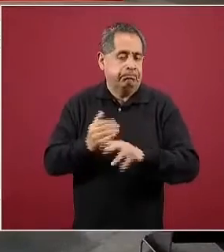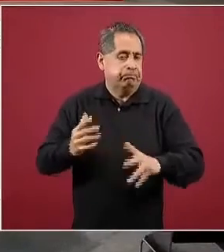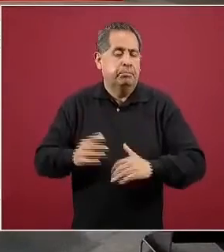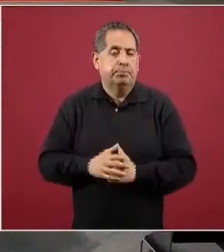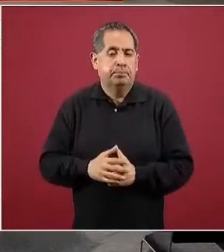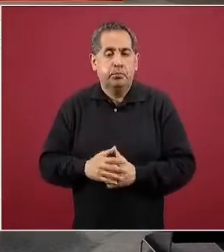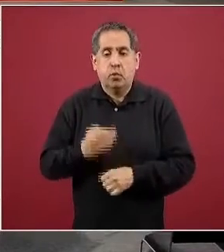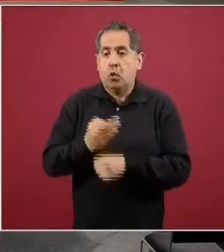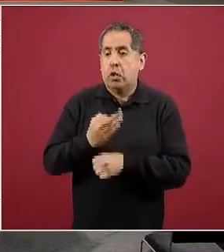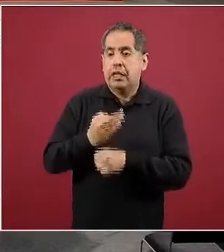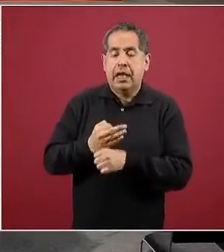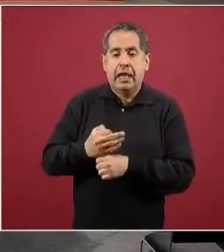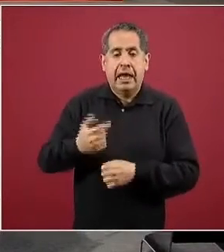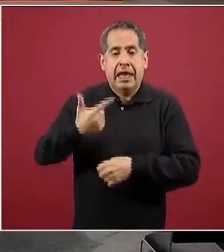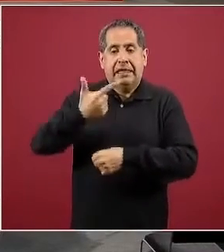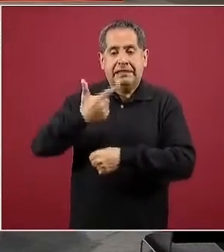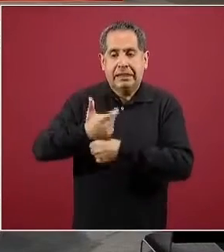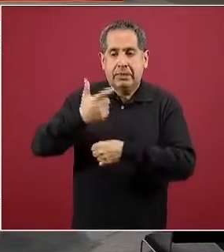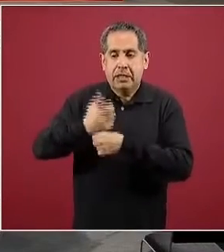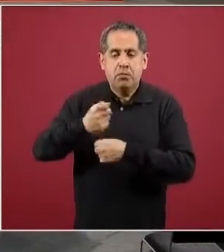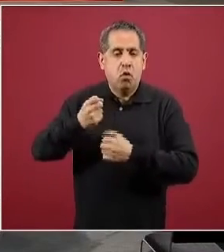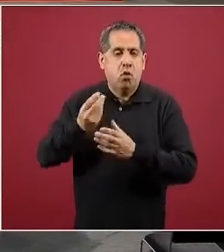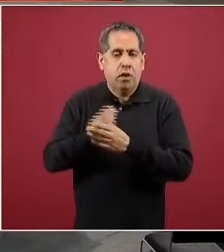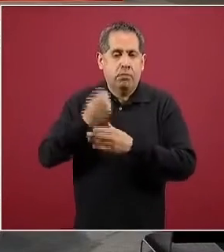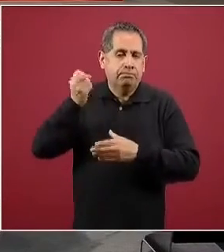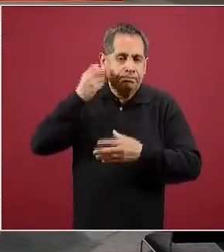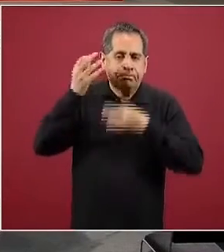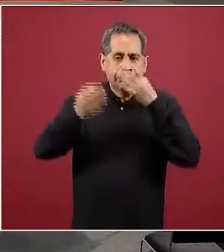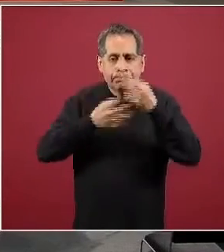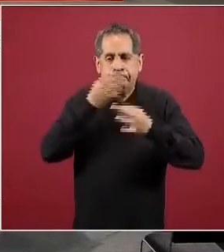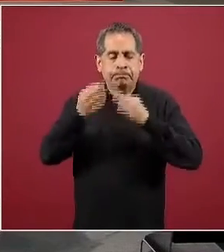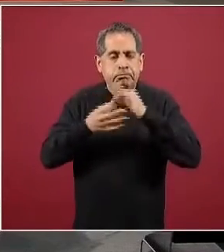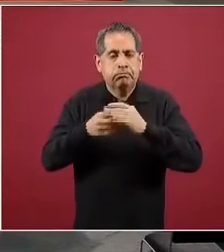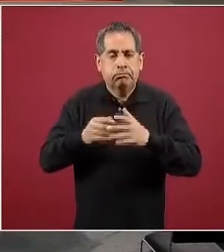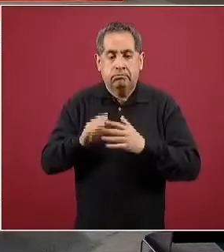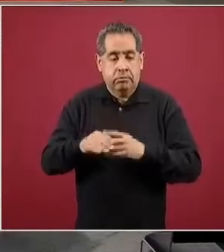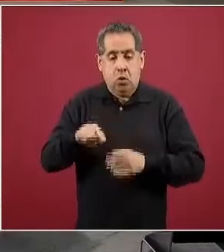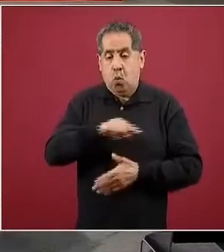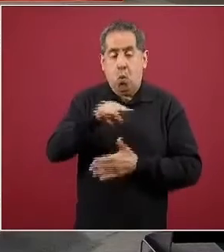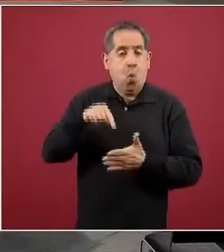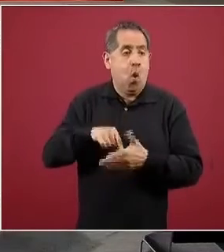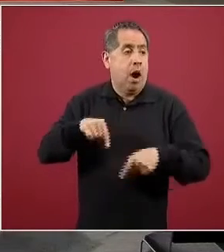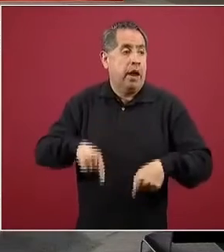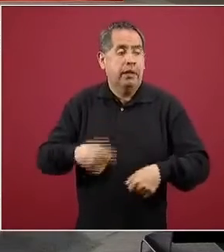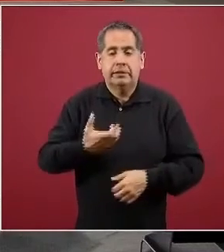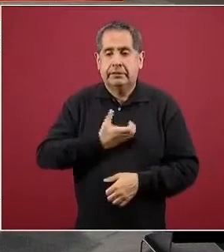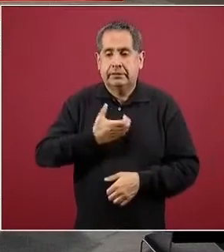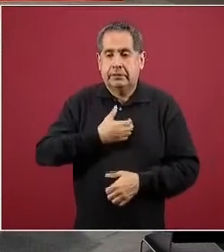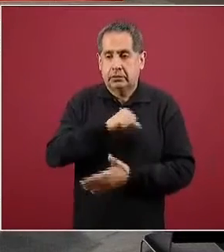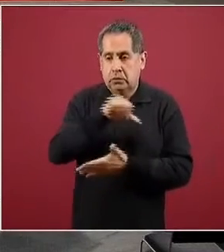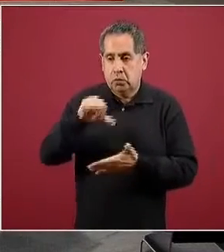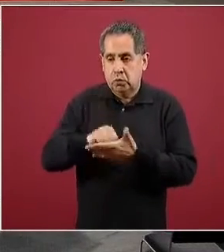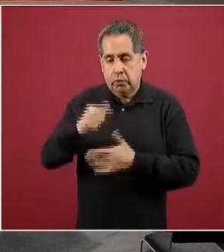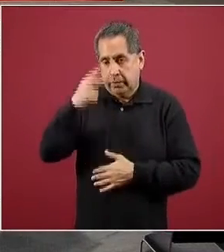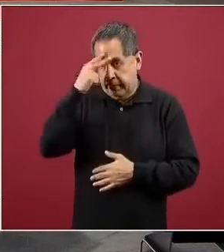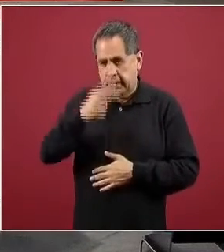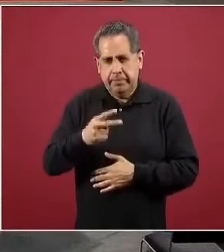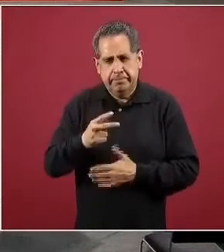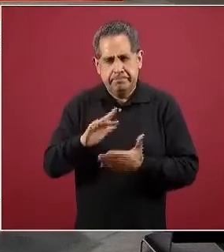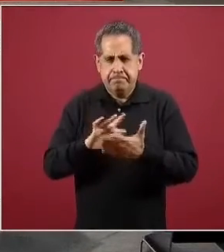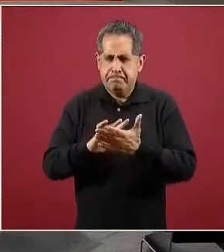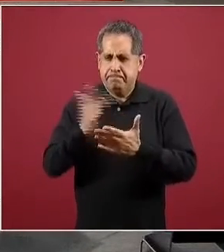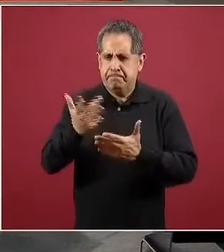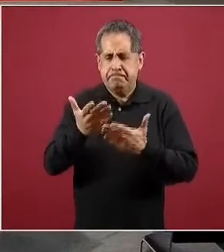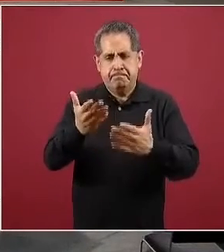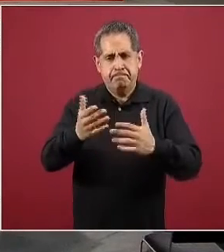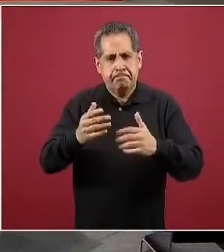nuestro 7º programa de regreso a clases desde Palacio Nacional y les agradezco